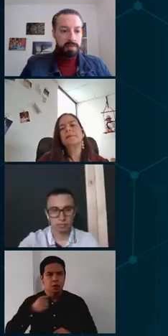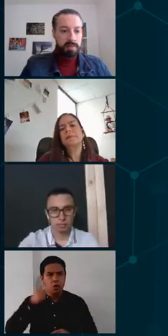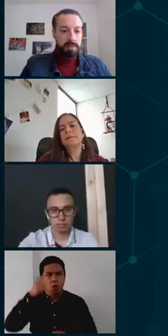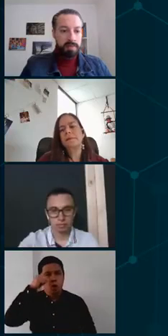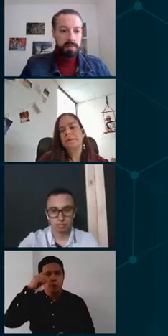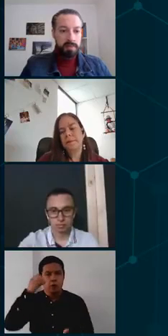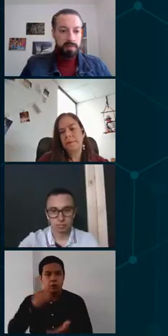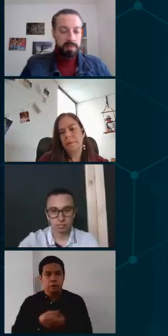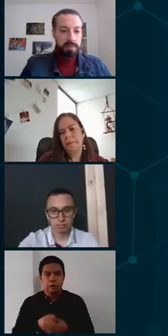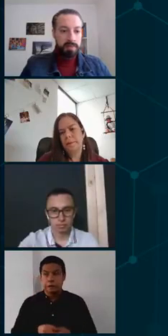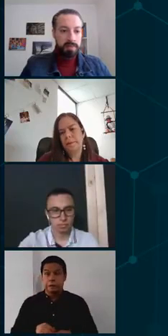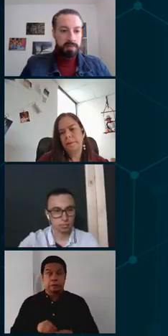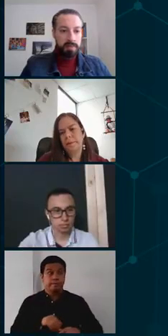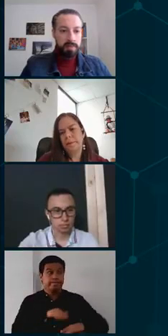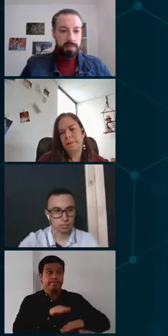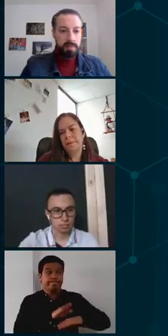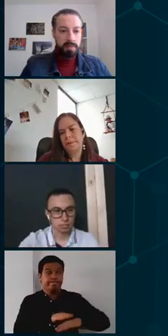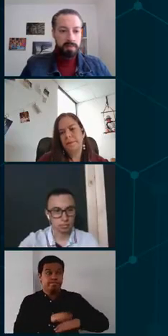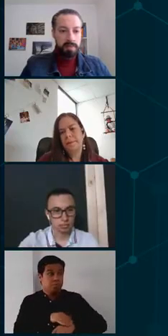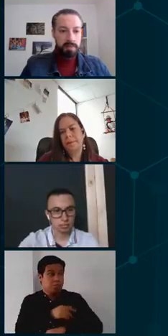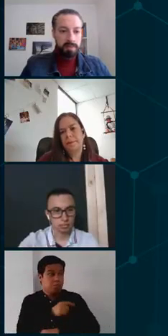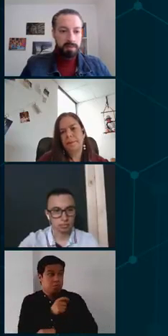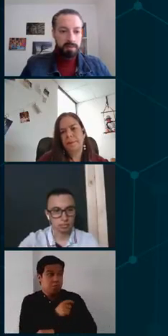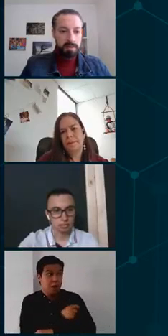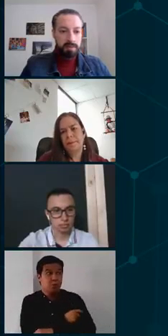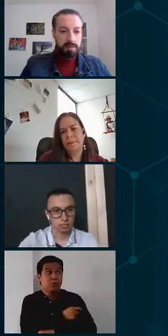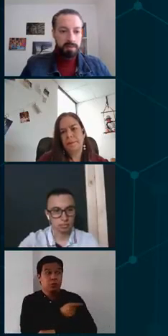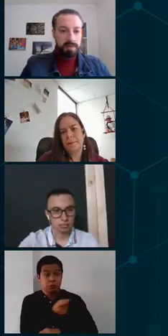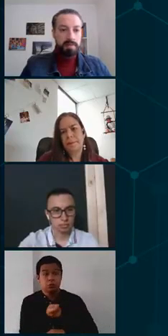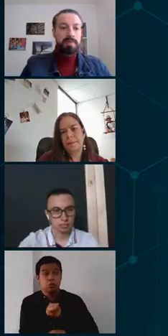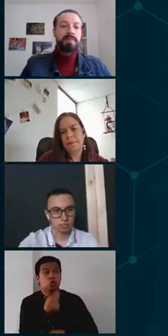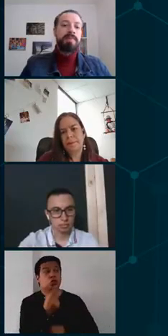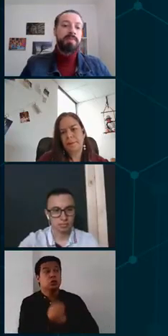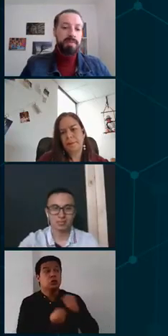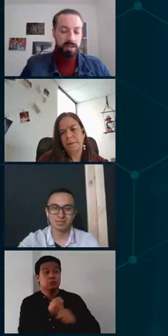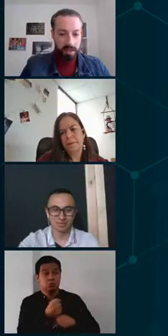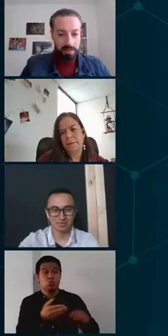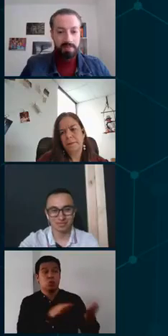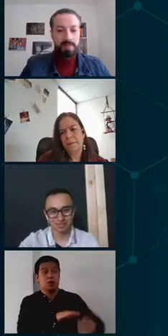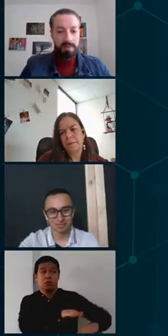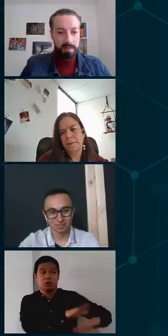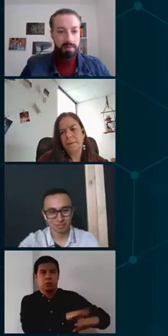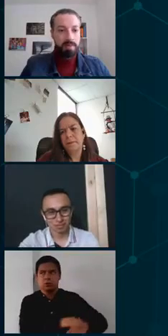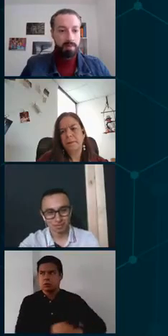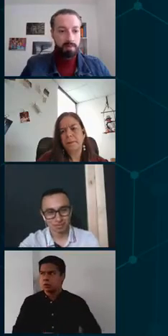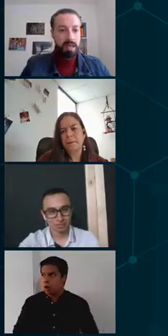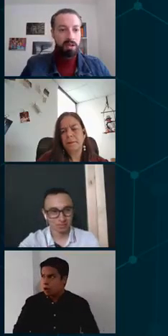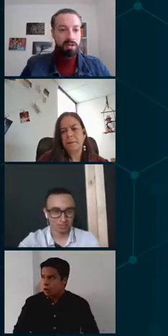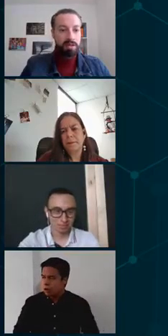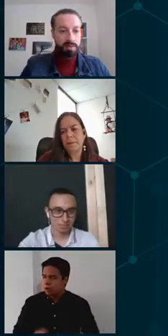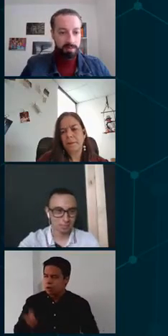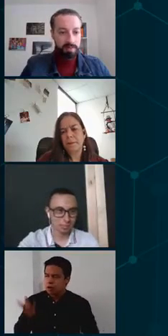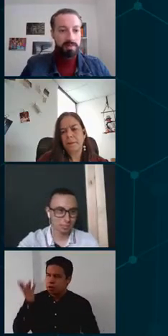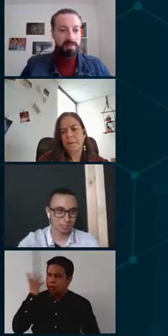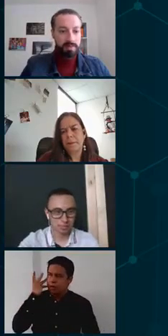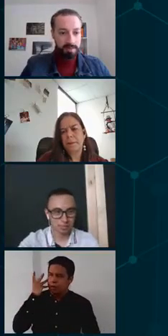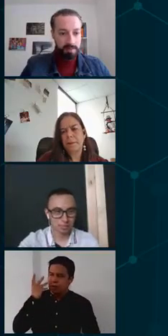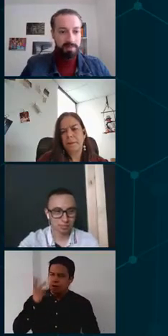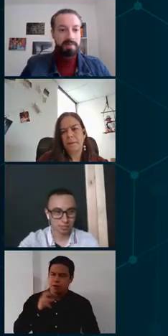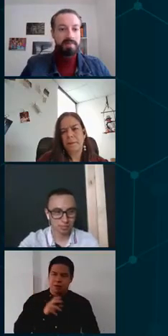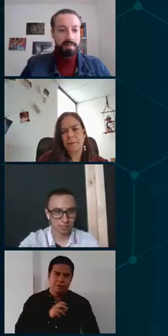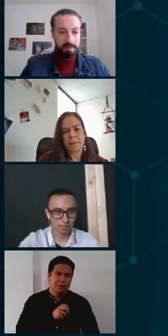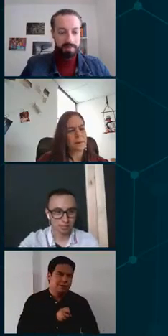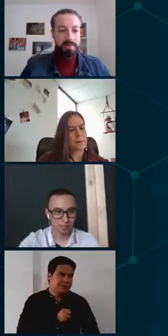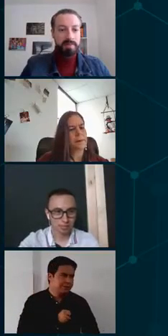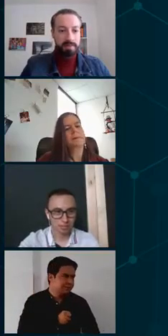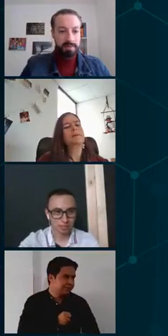que la gente crea que si te vacunas te vas a morir en 2 años. Es una cosa que ella oye y la emoción que